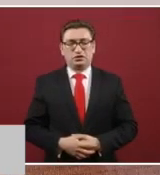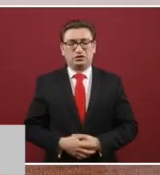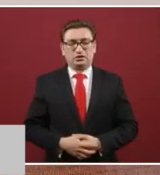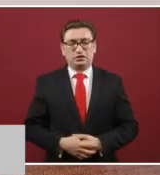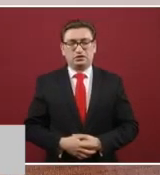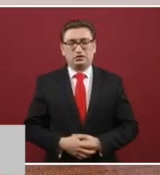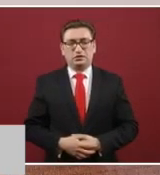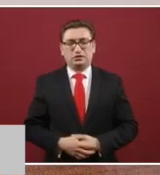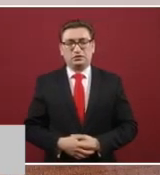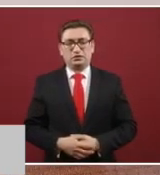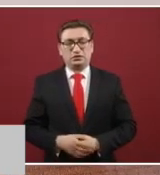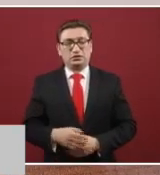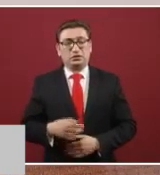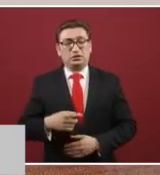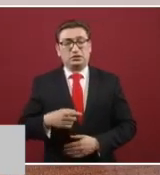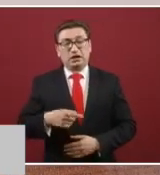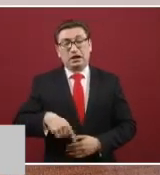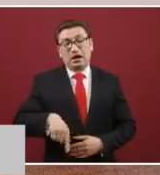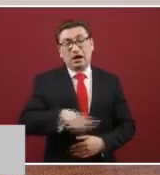Woodrow Wilson,